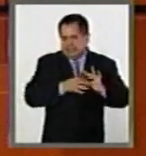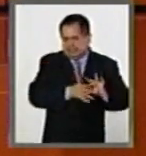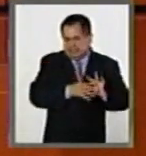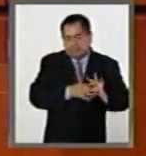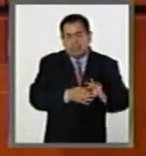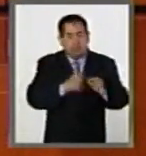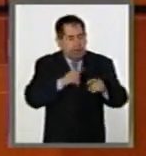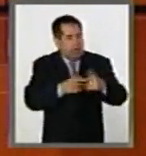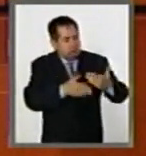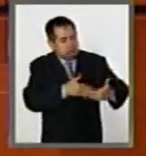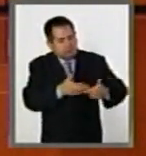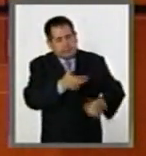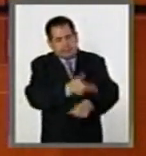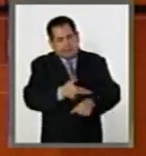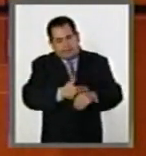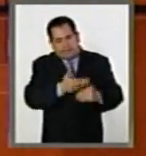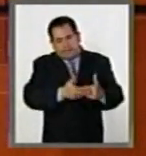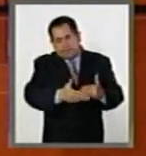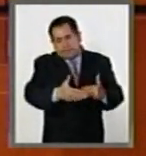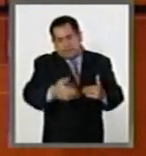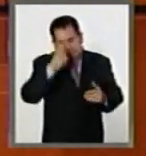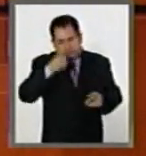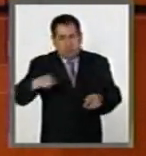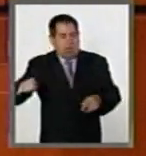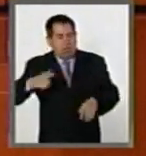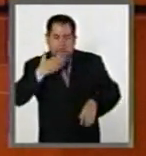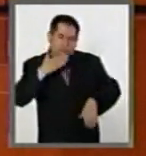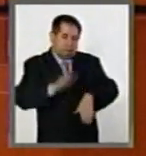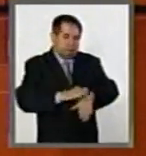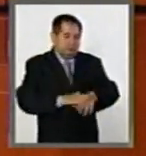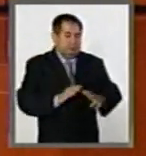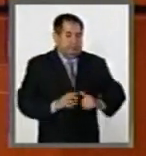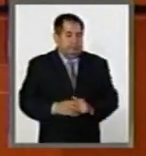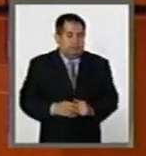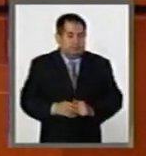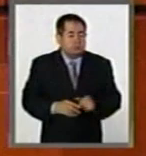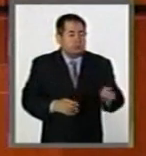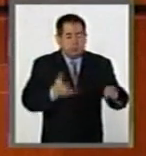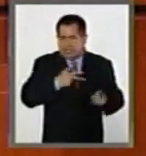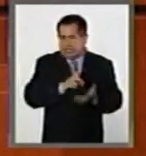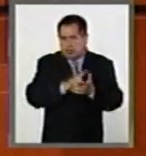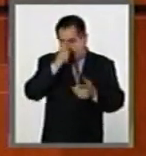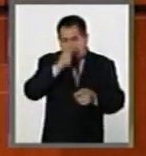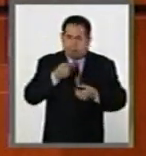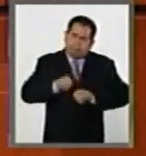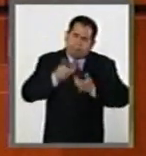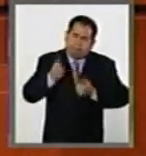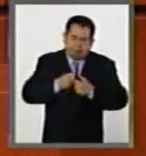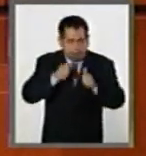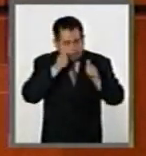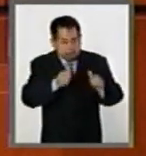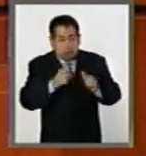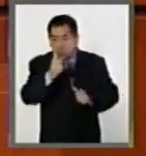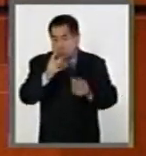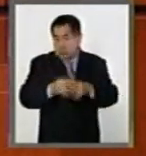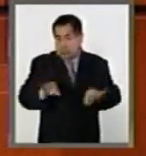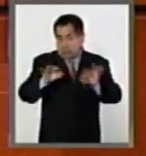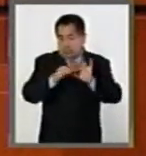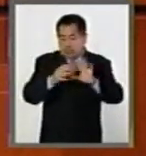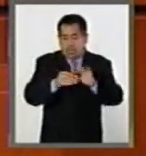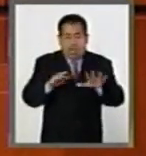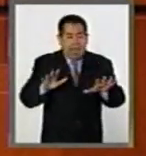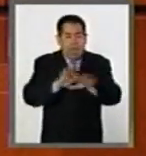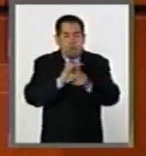las situaciones que le está imputando la autoridad. Derecho a ser escuchado y, por supuesto, quiero destacar